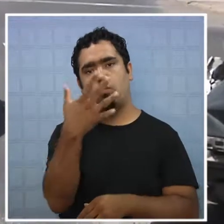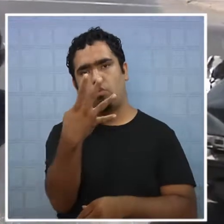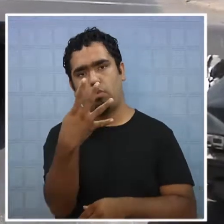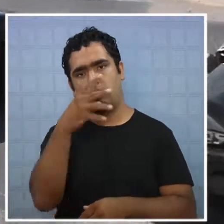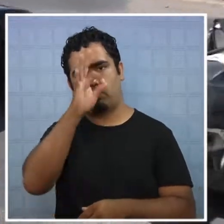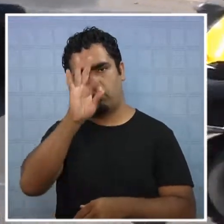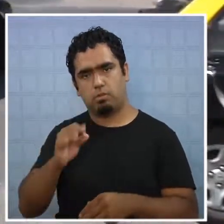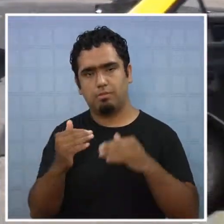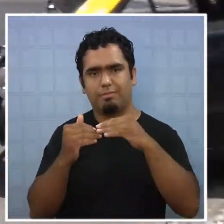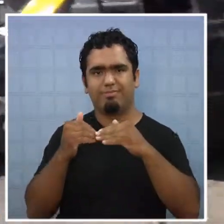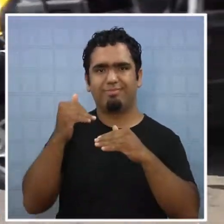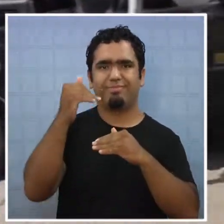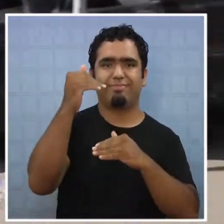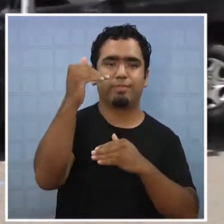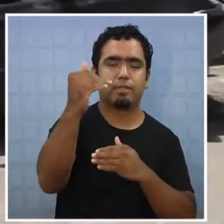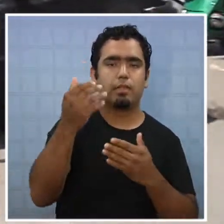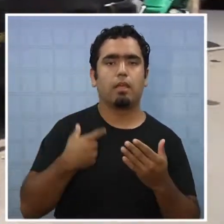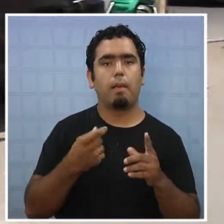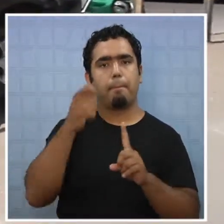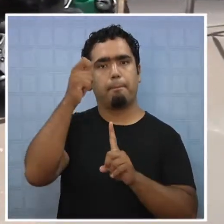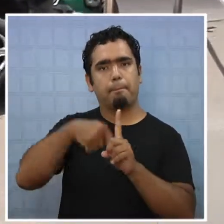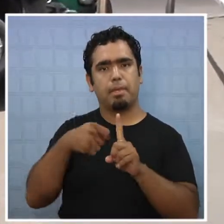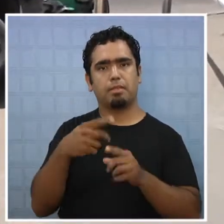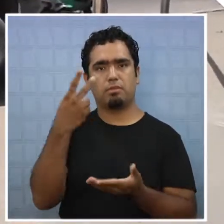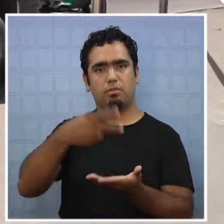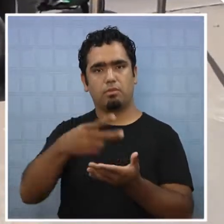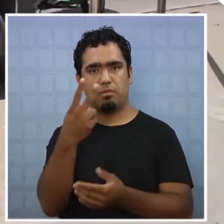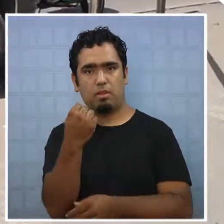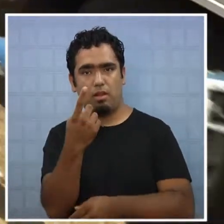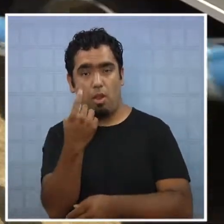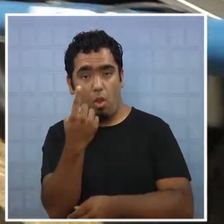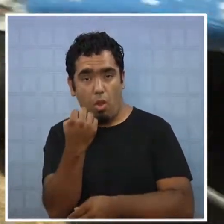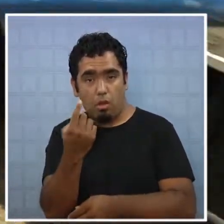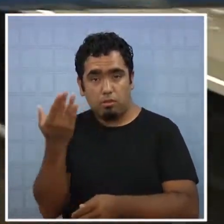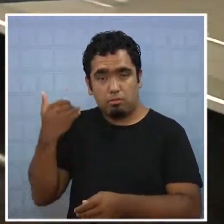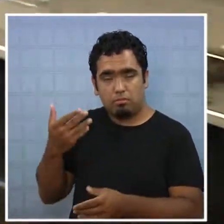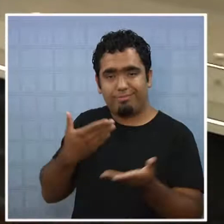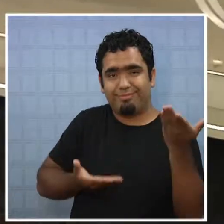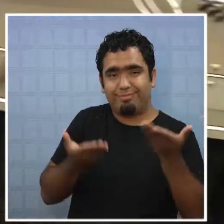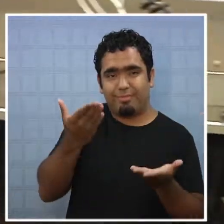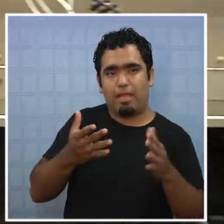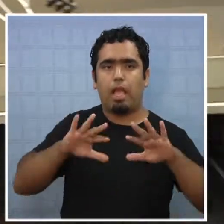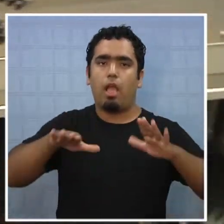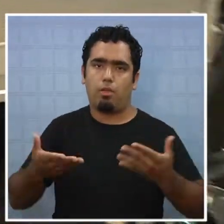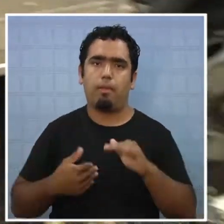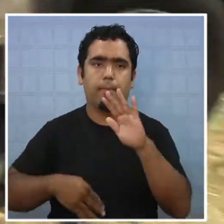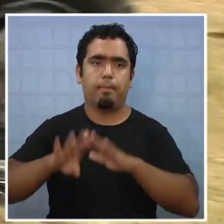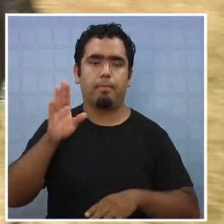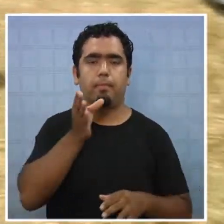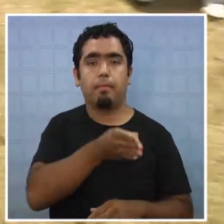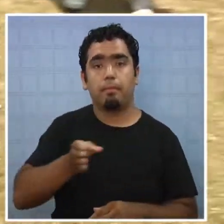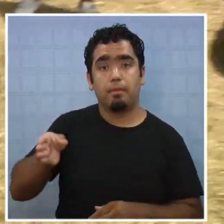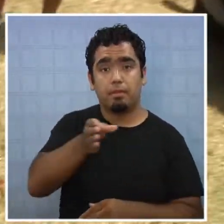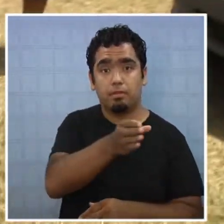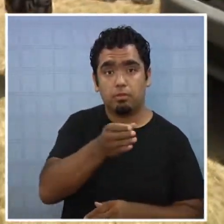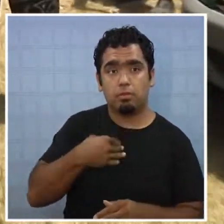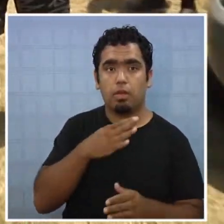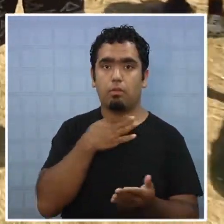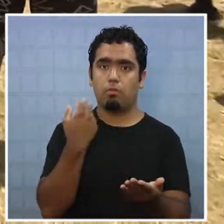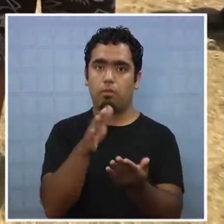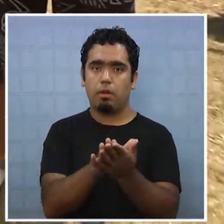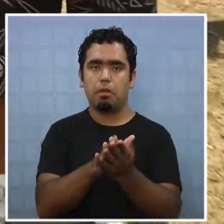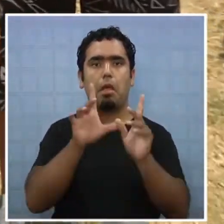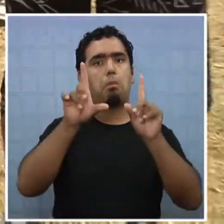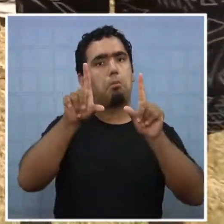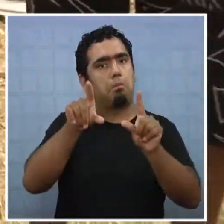un 18,4% durante el mes de enero en comparación al mismo mes del 2011. A pesar de este incremento en los accidentes,